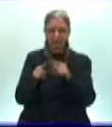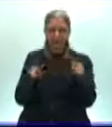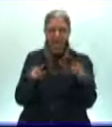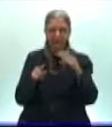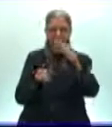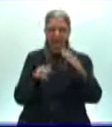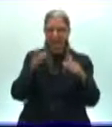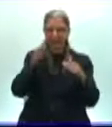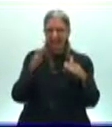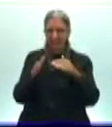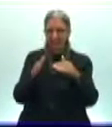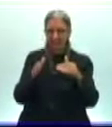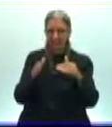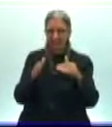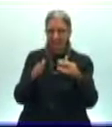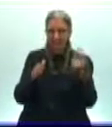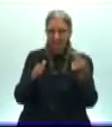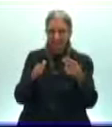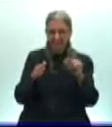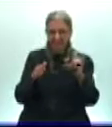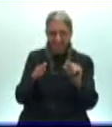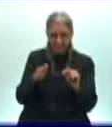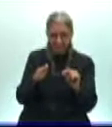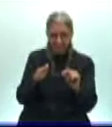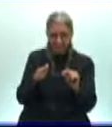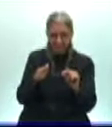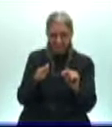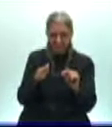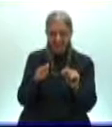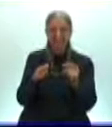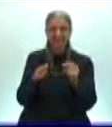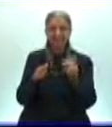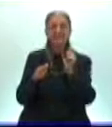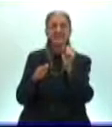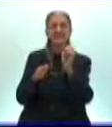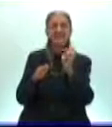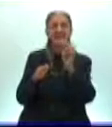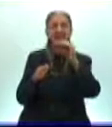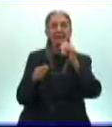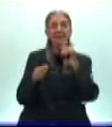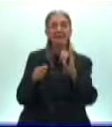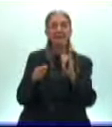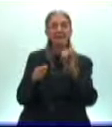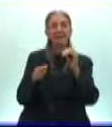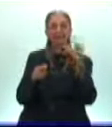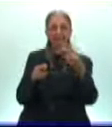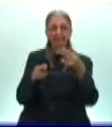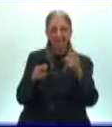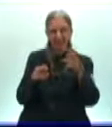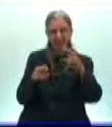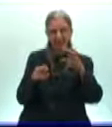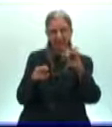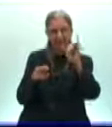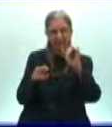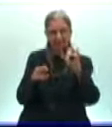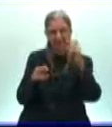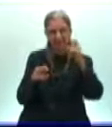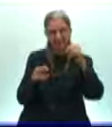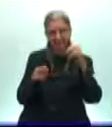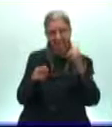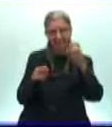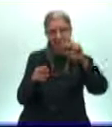el semiperímetro, que es igual al perímetro dividido entre dos. Y se conoce